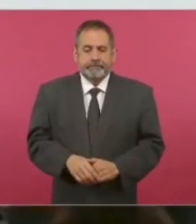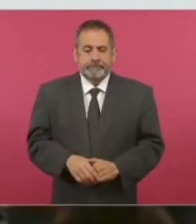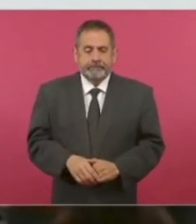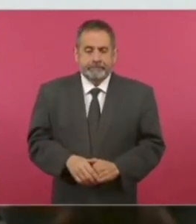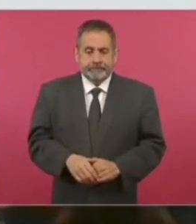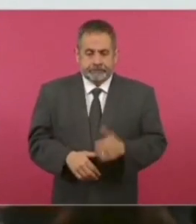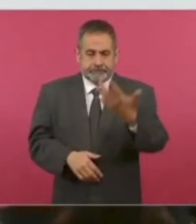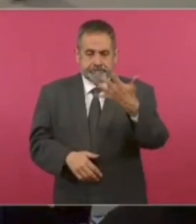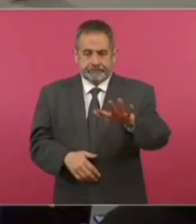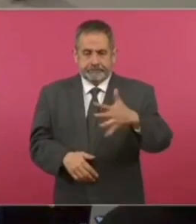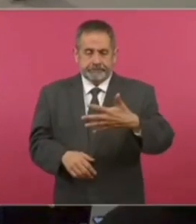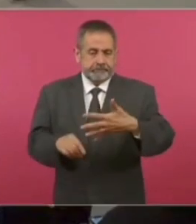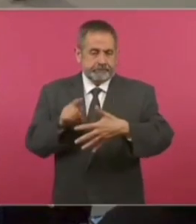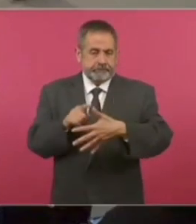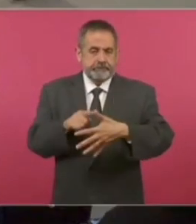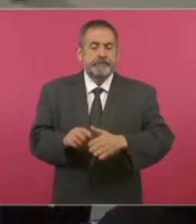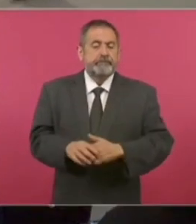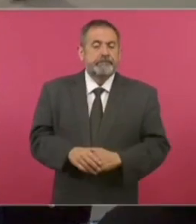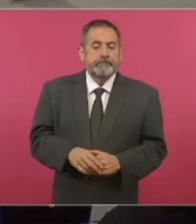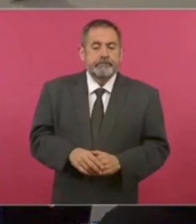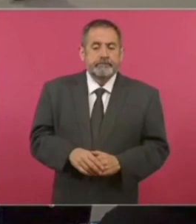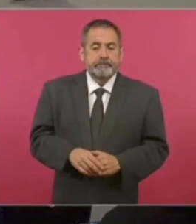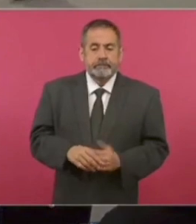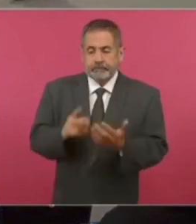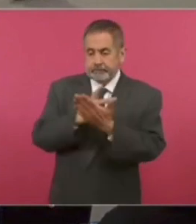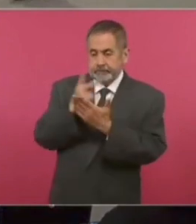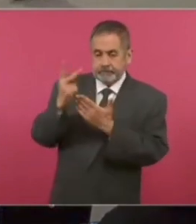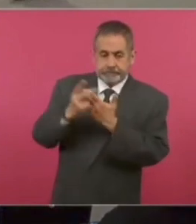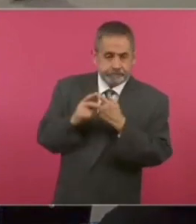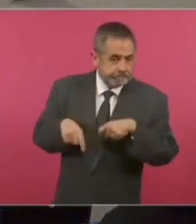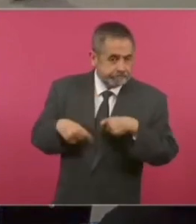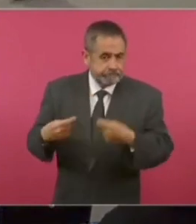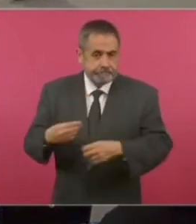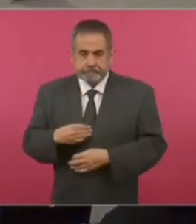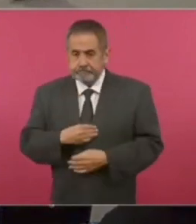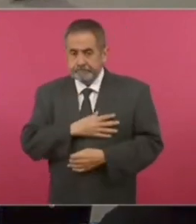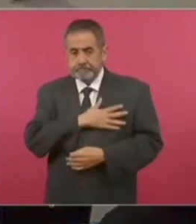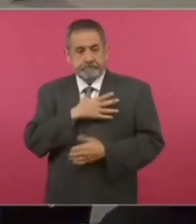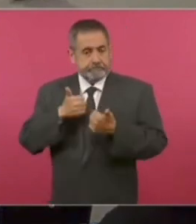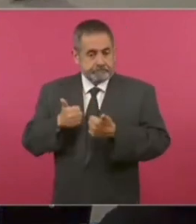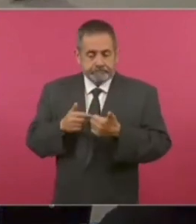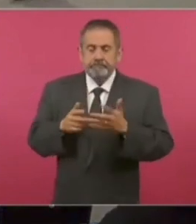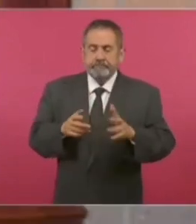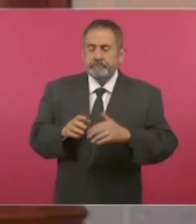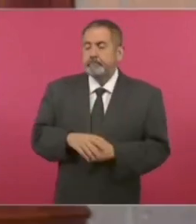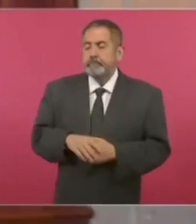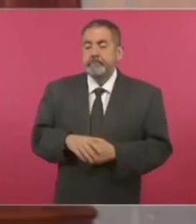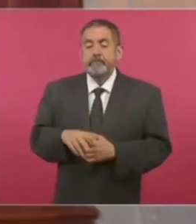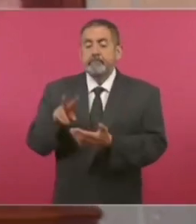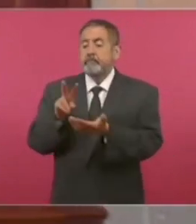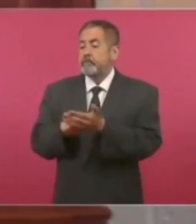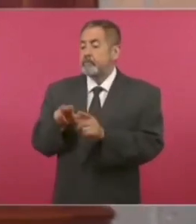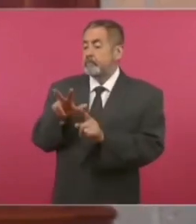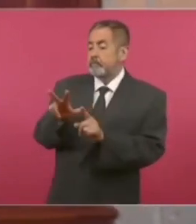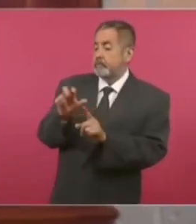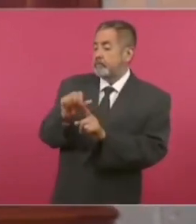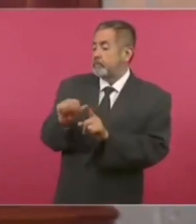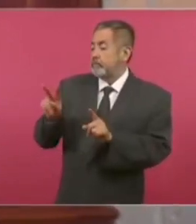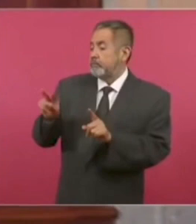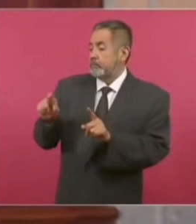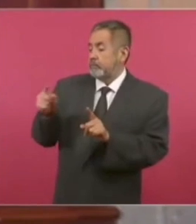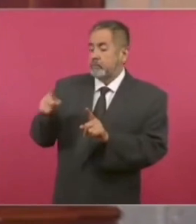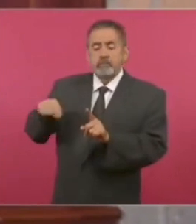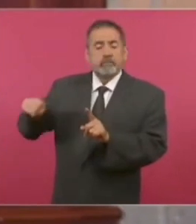10. Los programas para el bienestar permitieron que de 2018 a 2022 los